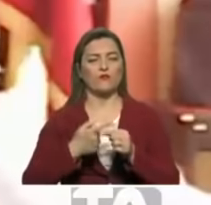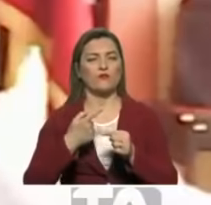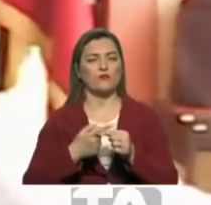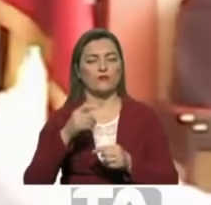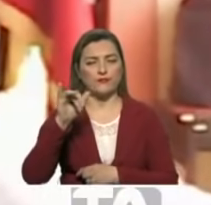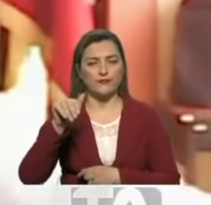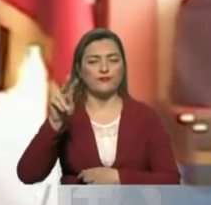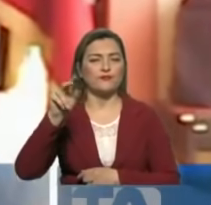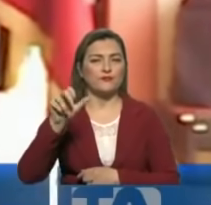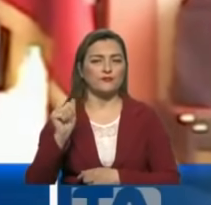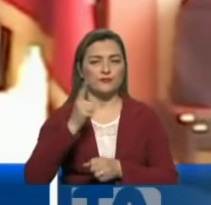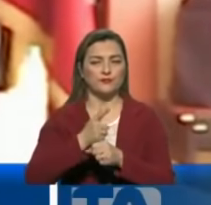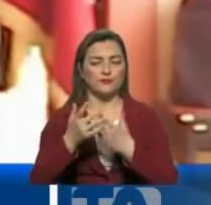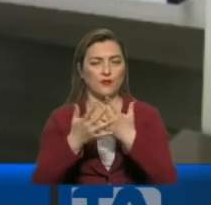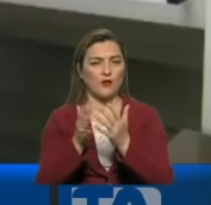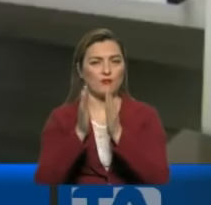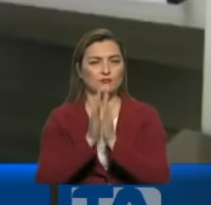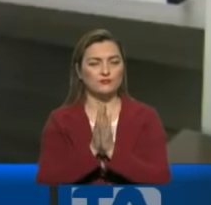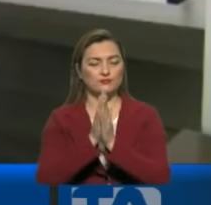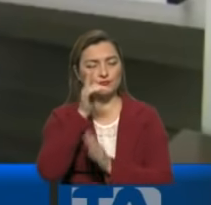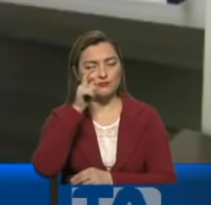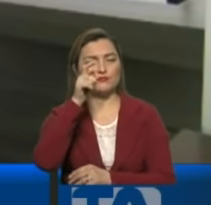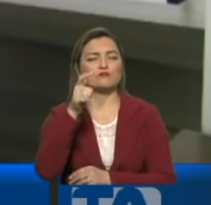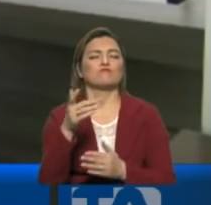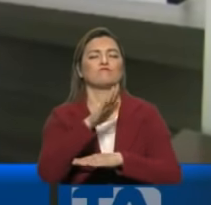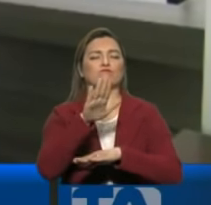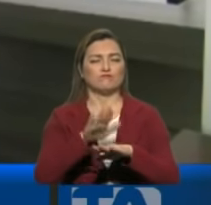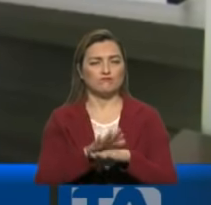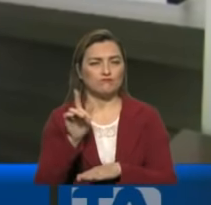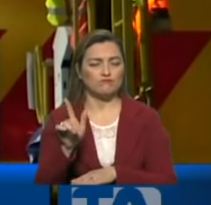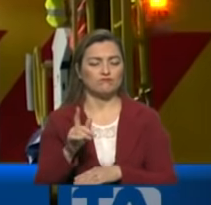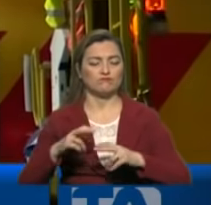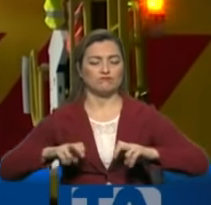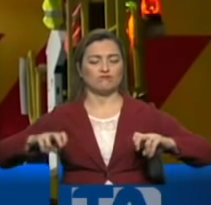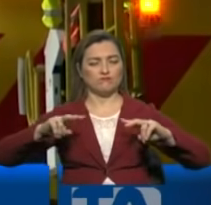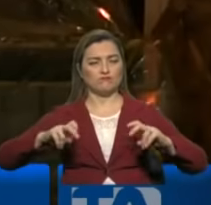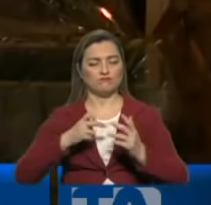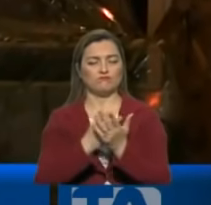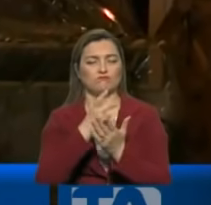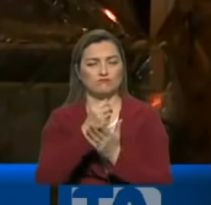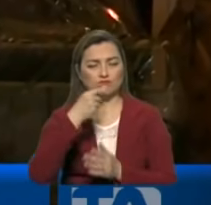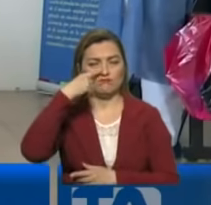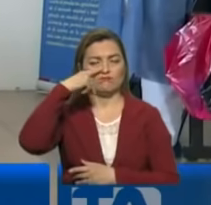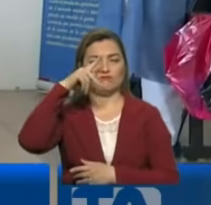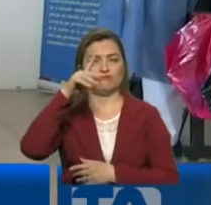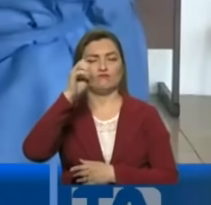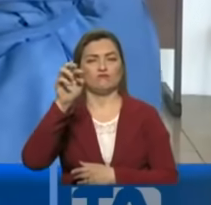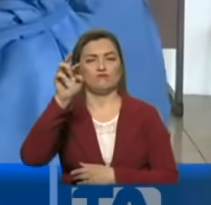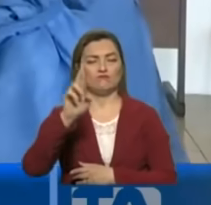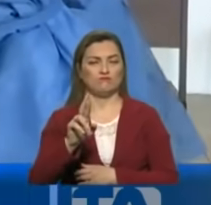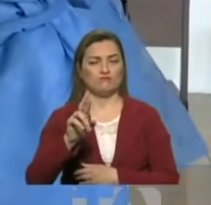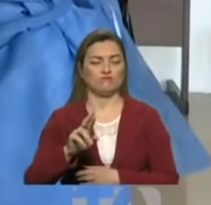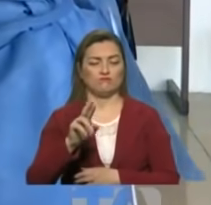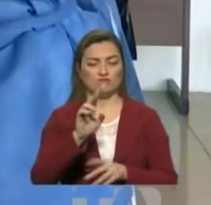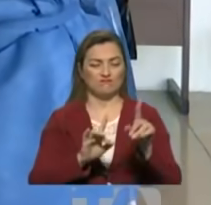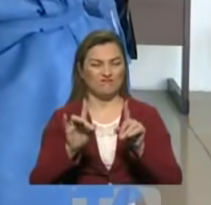Jorge Yunda, podría ir a prisión tras el pedido de la fiscalía por el caso en el que es vinculado por el presunto delito de peculado en la compra de pruebas para